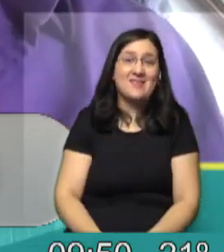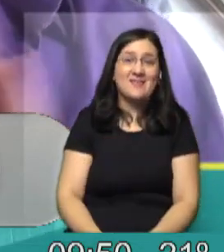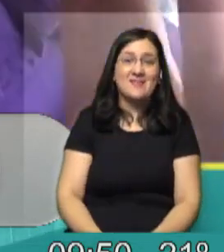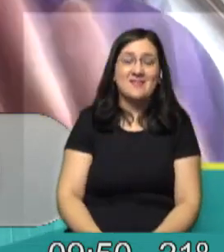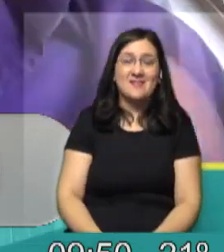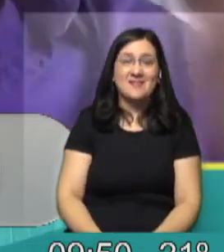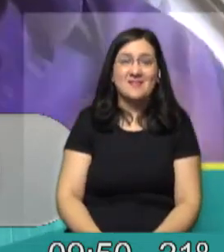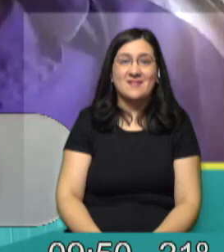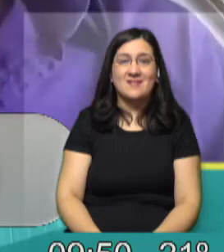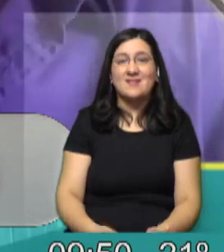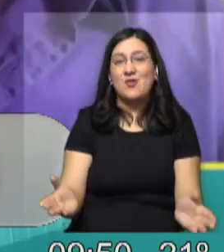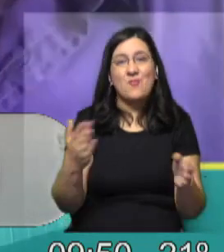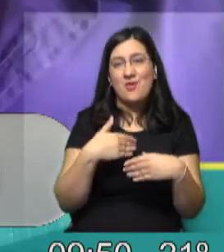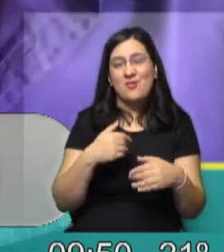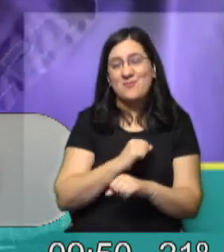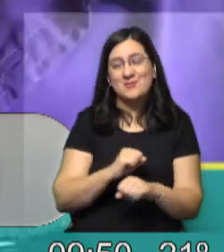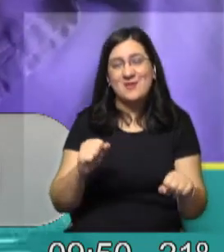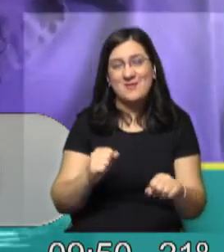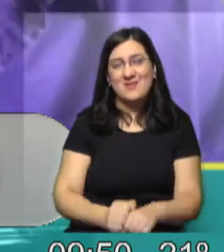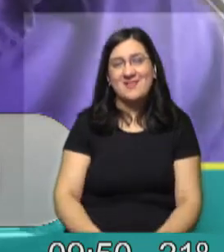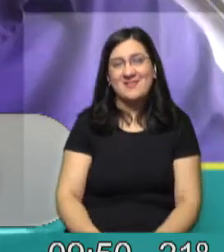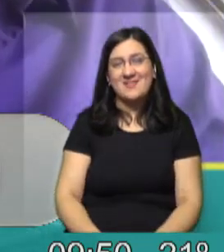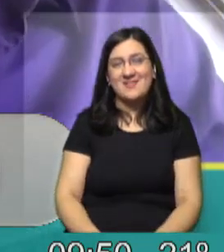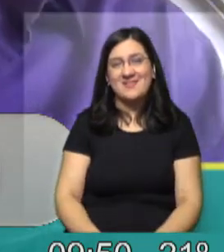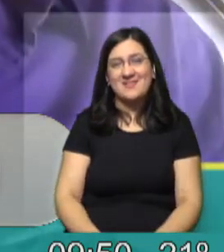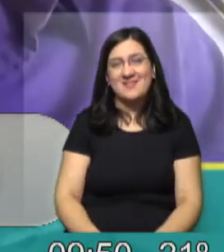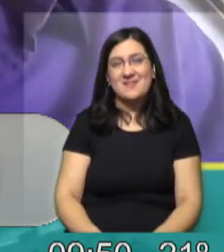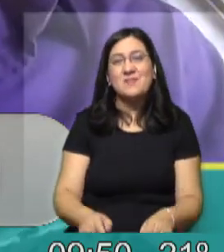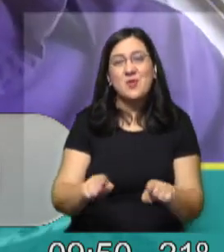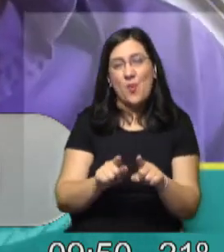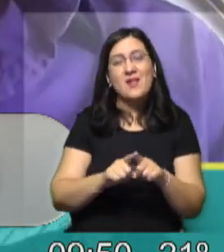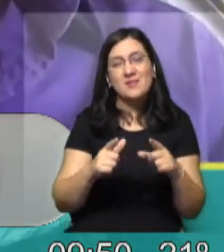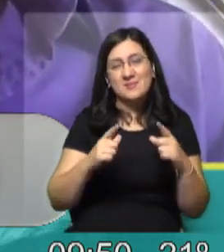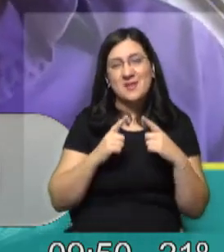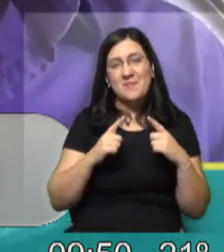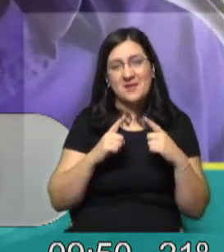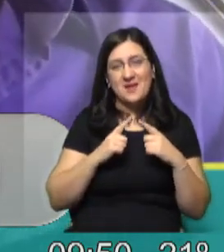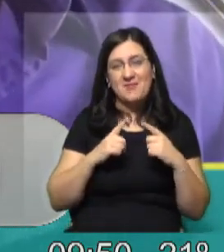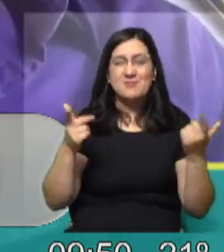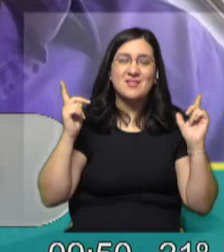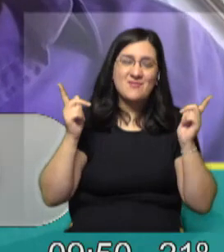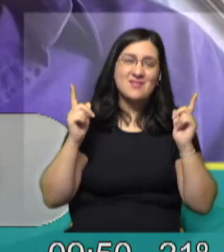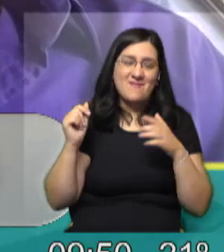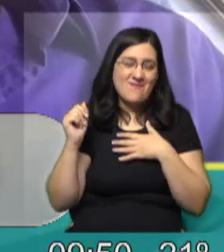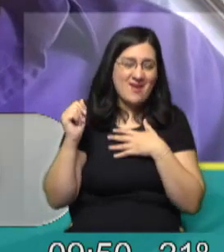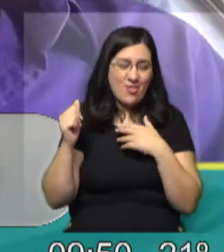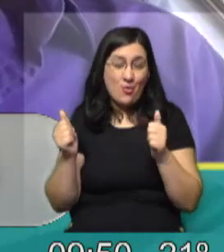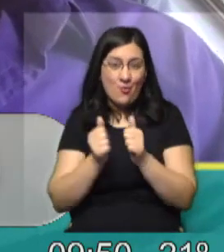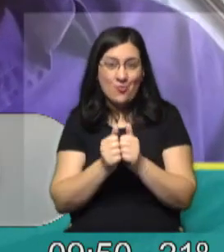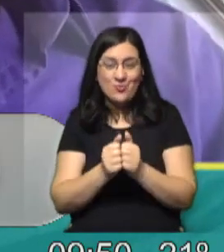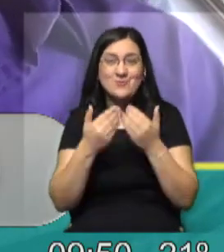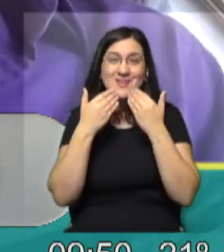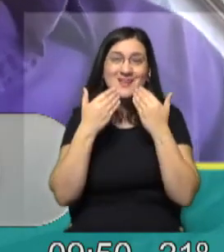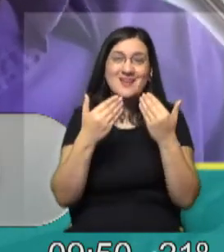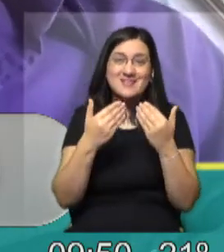manda el sueldo al cor O sea no no no ahí voy a perder pero igual te vamos a esperar igual te vamos a esperá y nos vamos a divertir bailando juntos Muchísimas